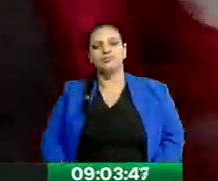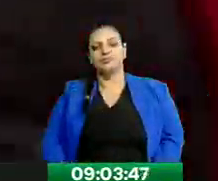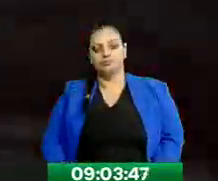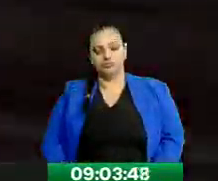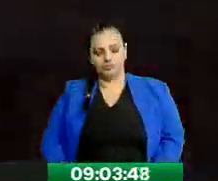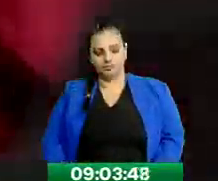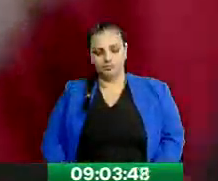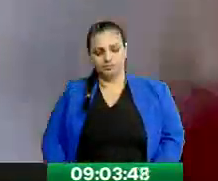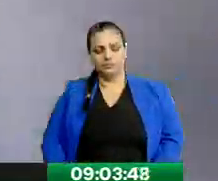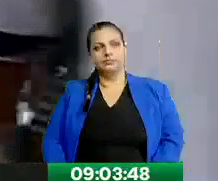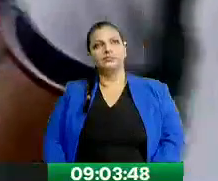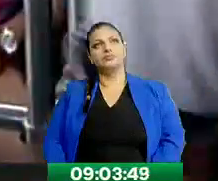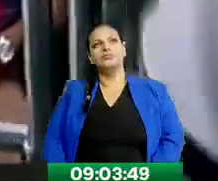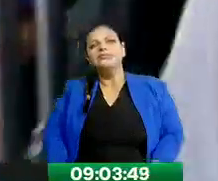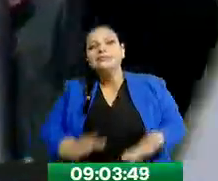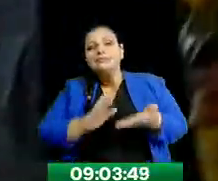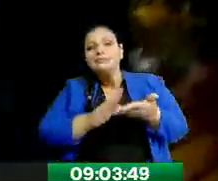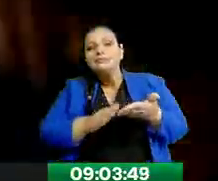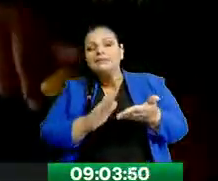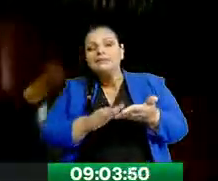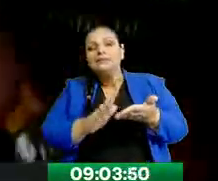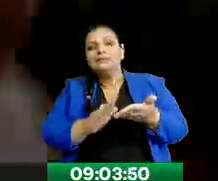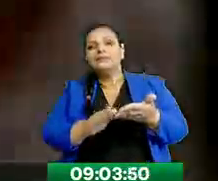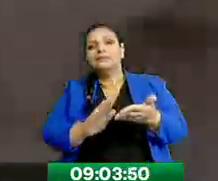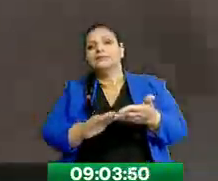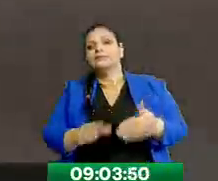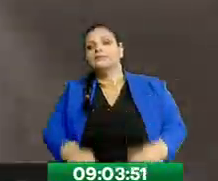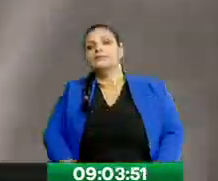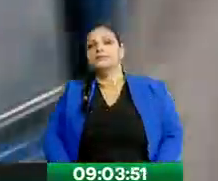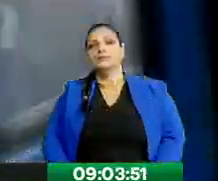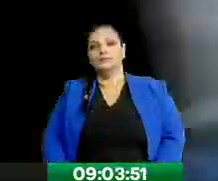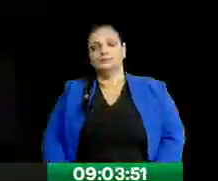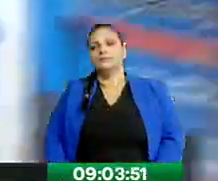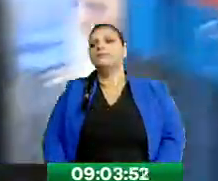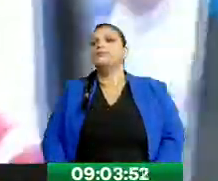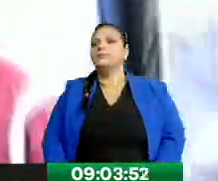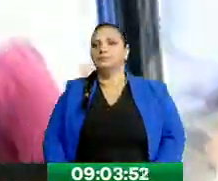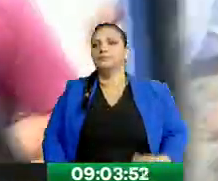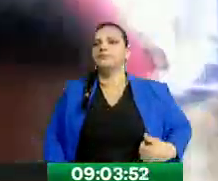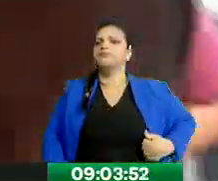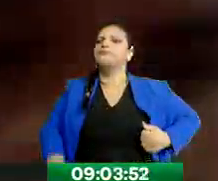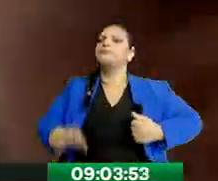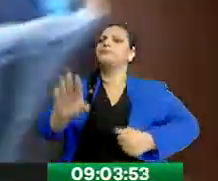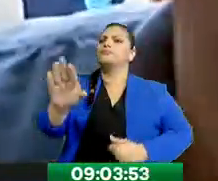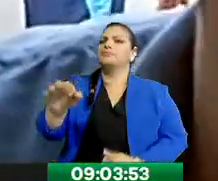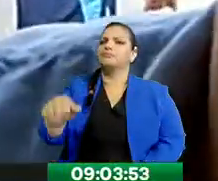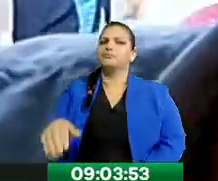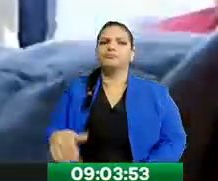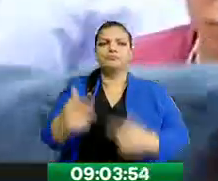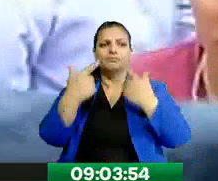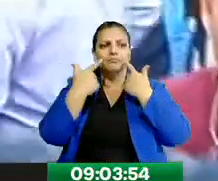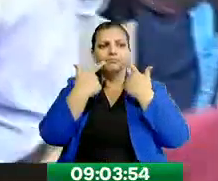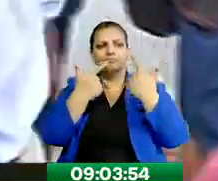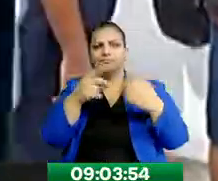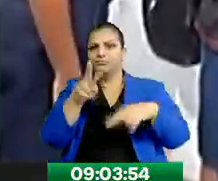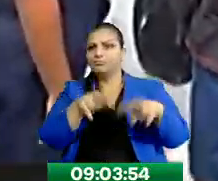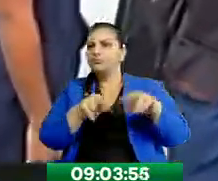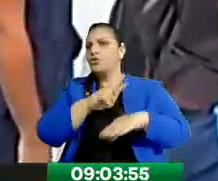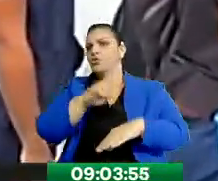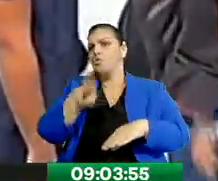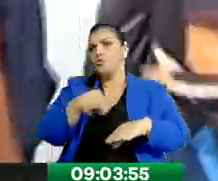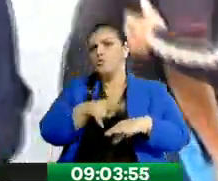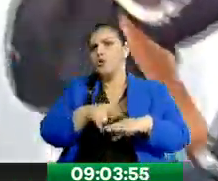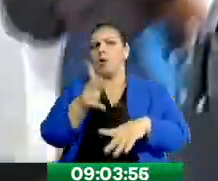revisión. A ver, con permiso, por acá, perfecto. Entonces, ahora sí vamos a conocer los resultados obtenidos hasta el momento, producto de